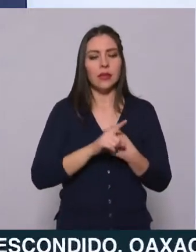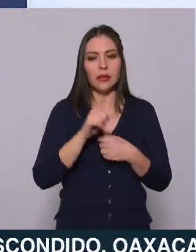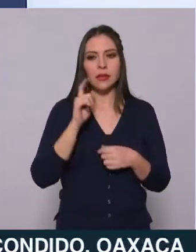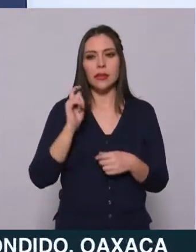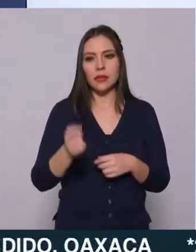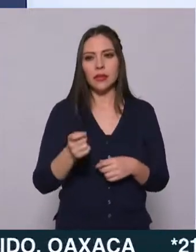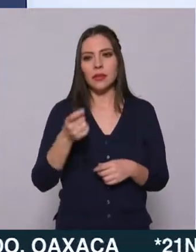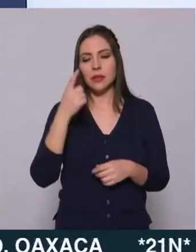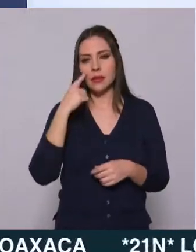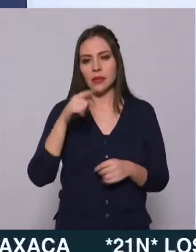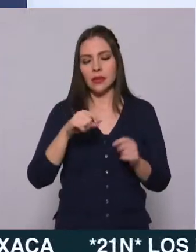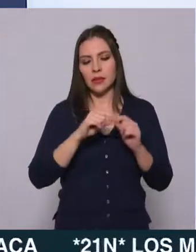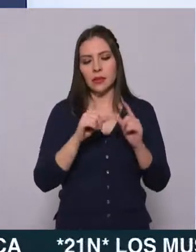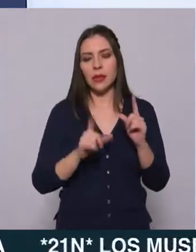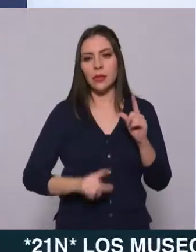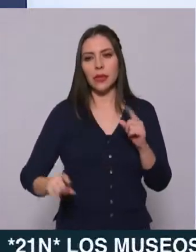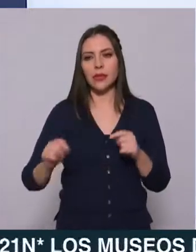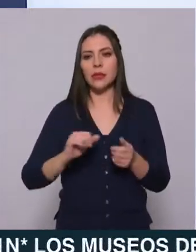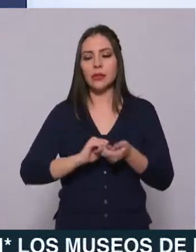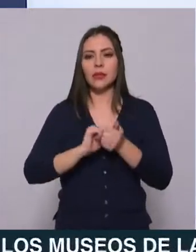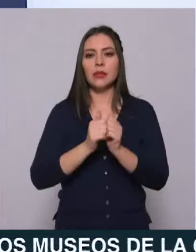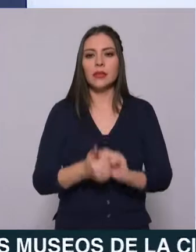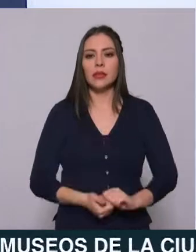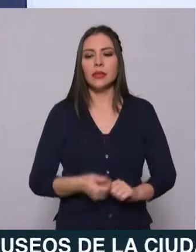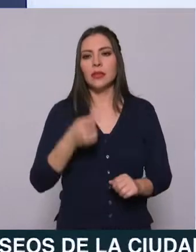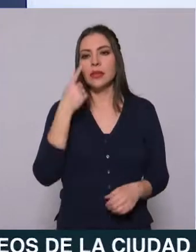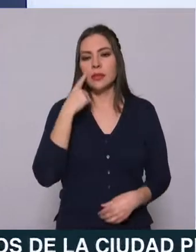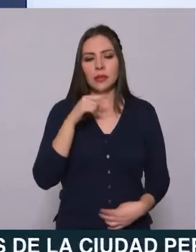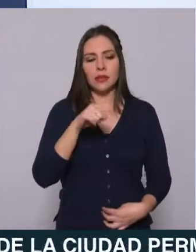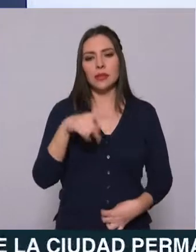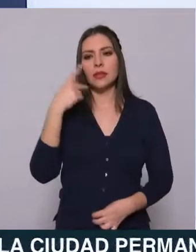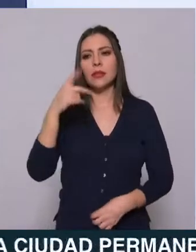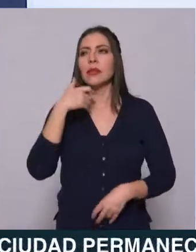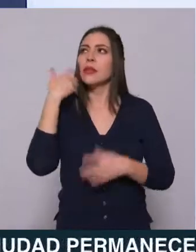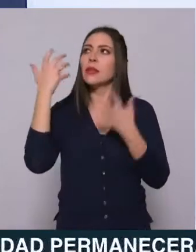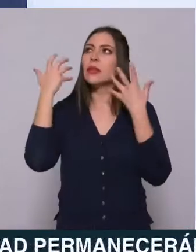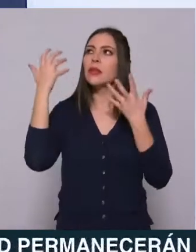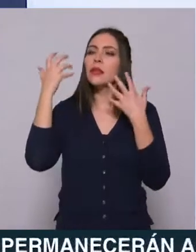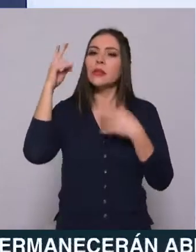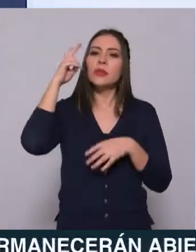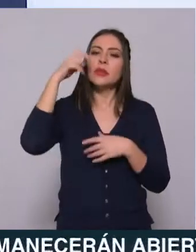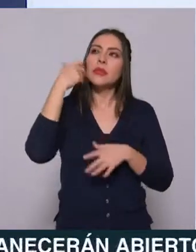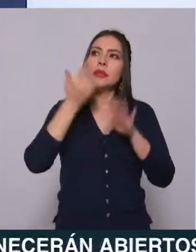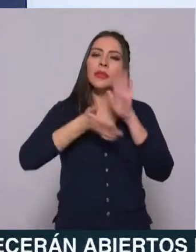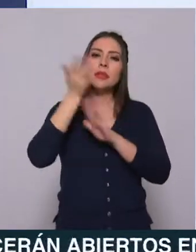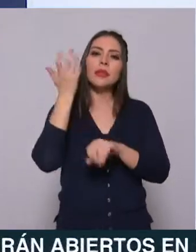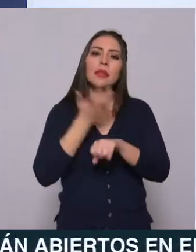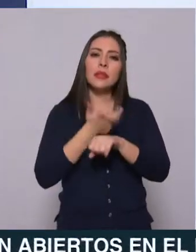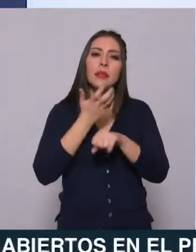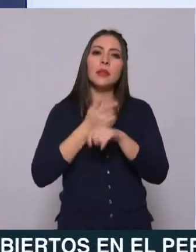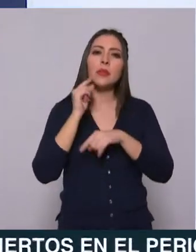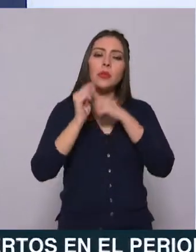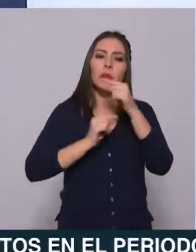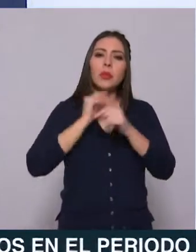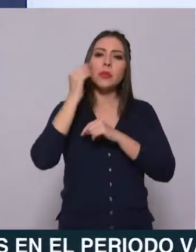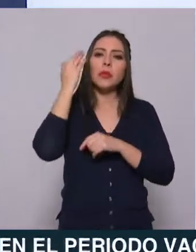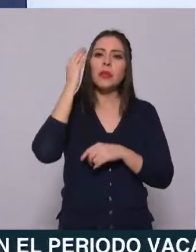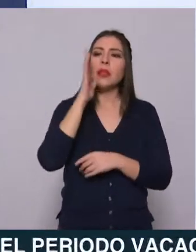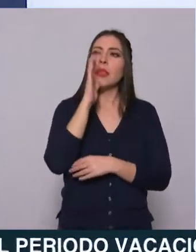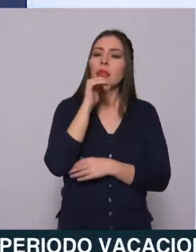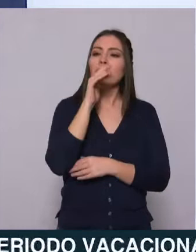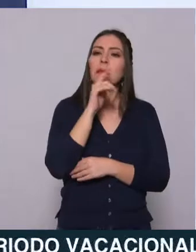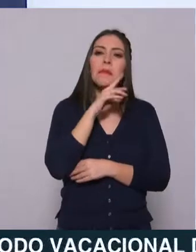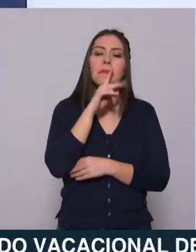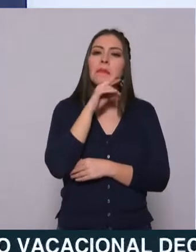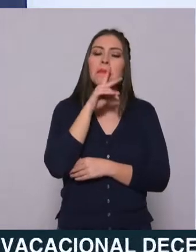por nuestro país, sobre todo los que buscan el llamado sueño americano. Con el paso de los años parece que esta situación pues no mejora y muchos de